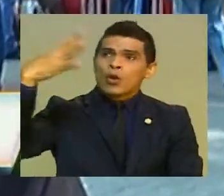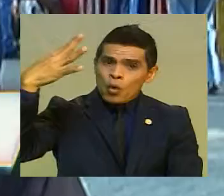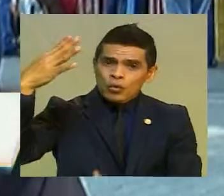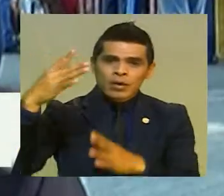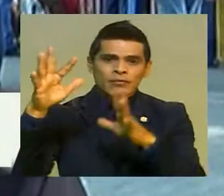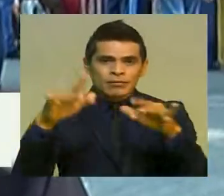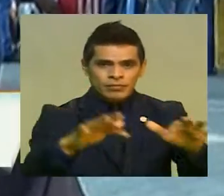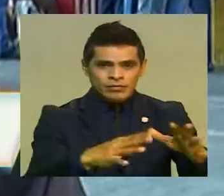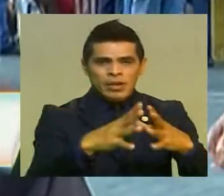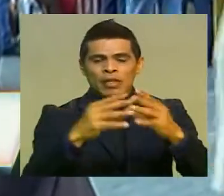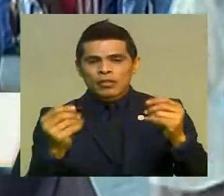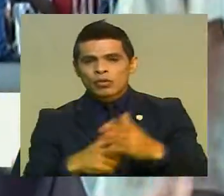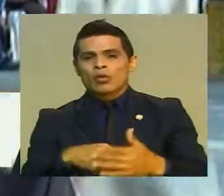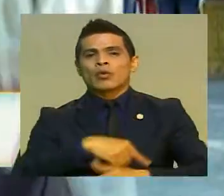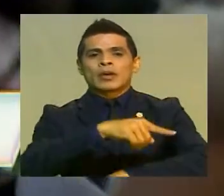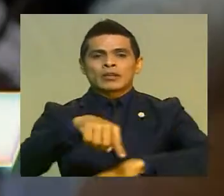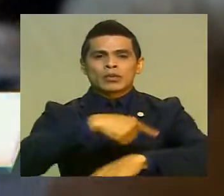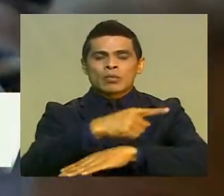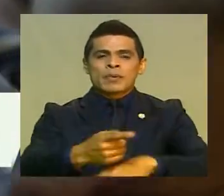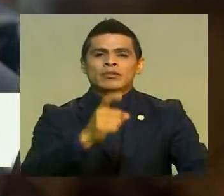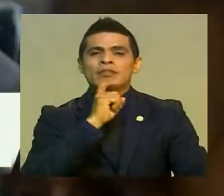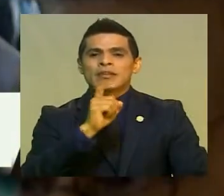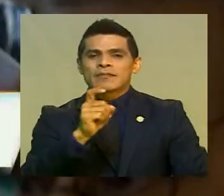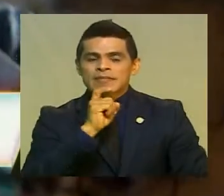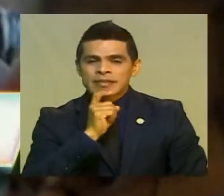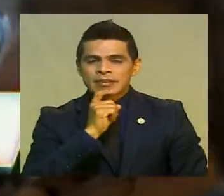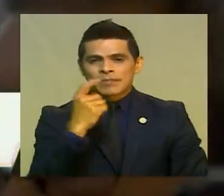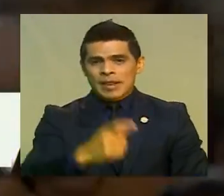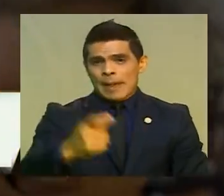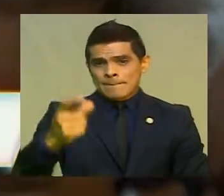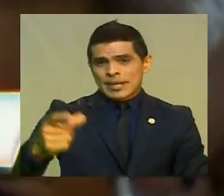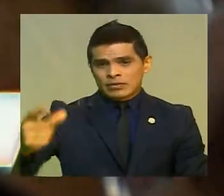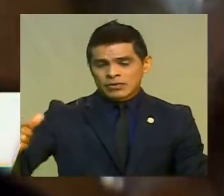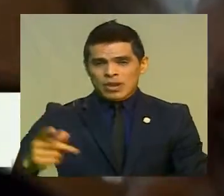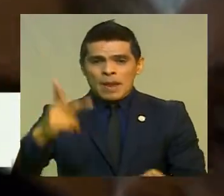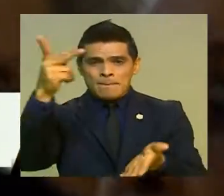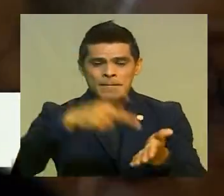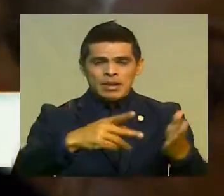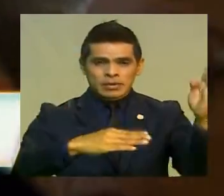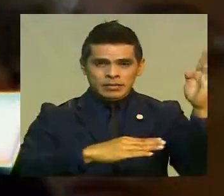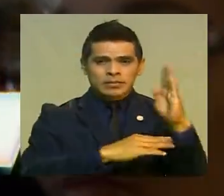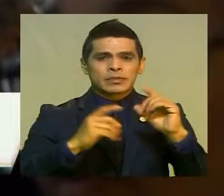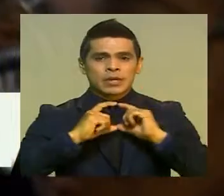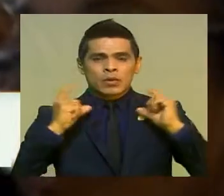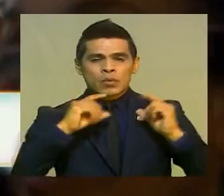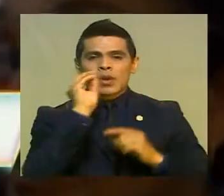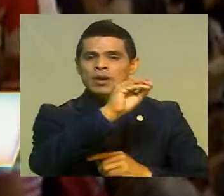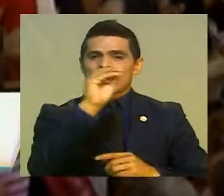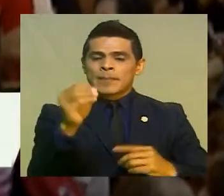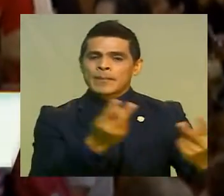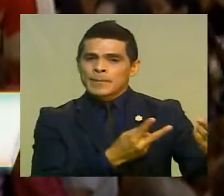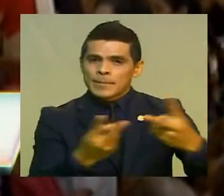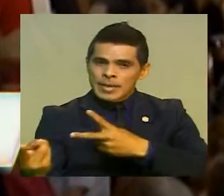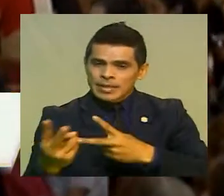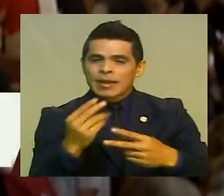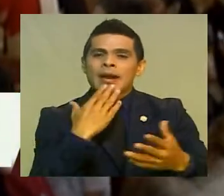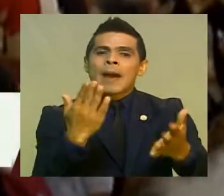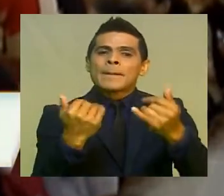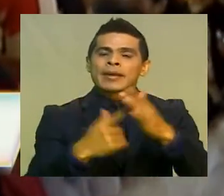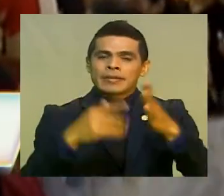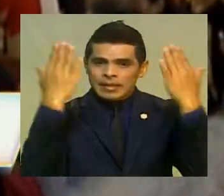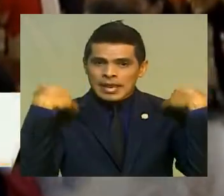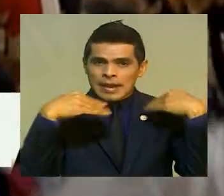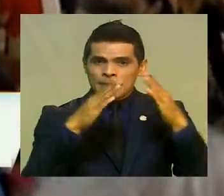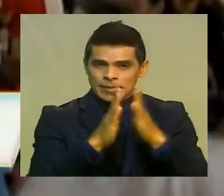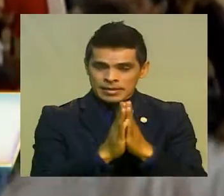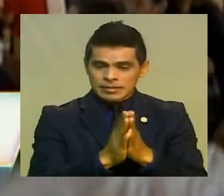todo en estos momentos difíciles los feligreses y párroco de la iglesia invitan al pueblo venezolano a pedirle a la madre de